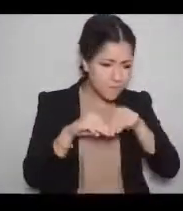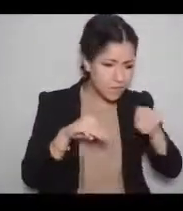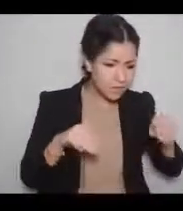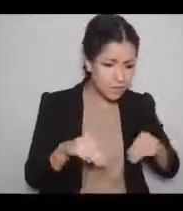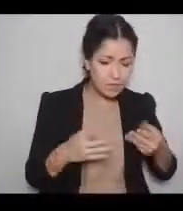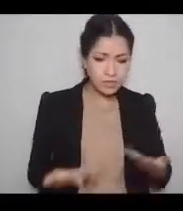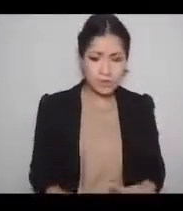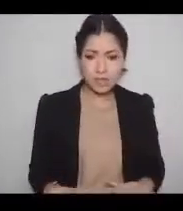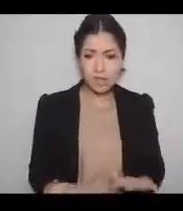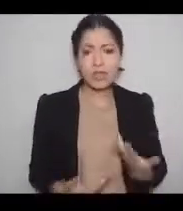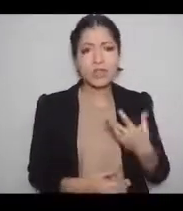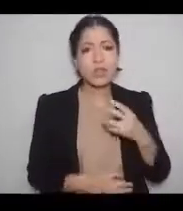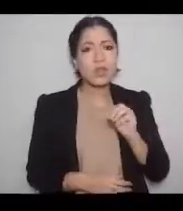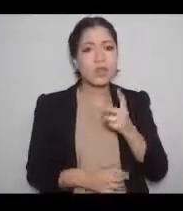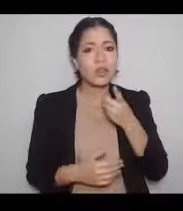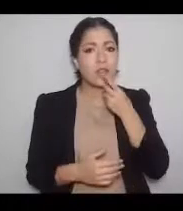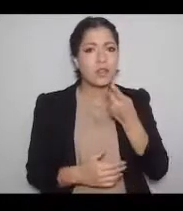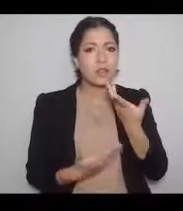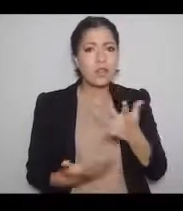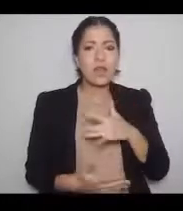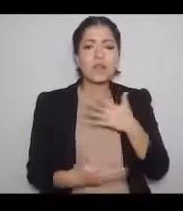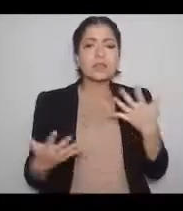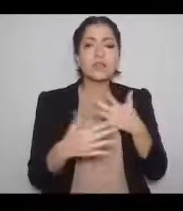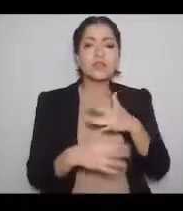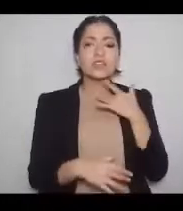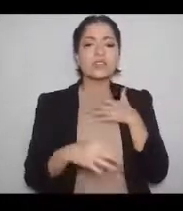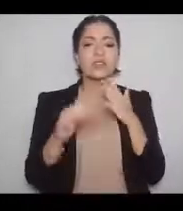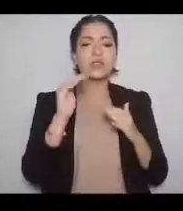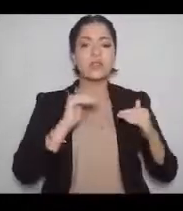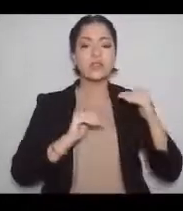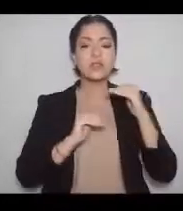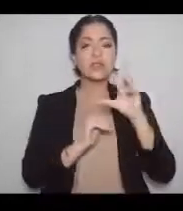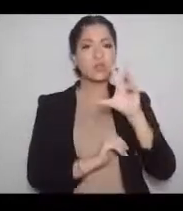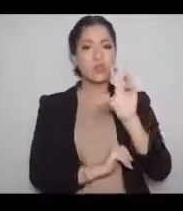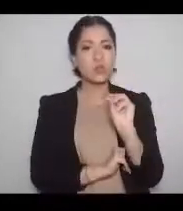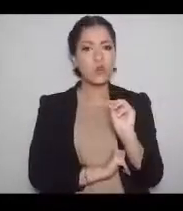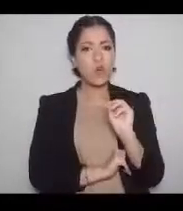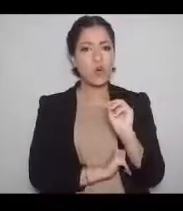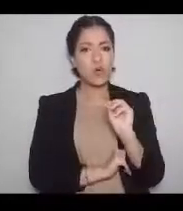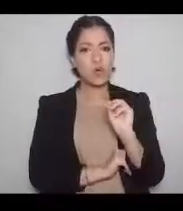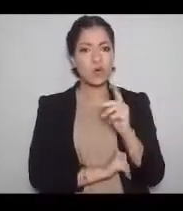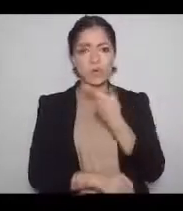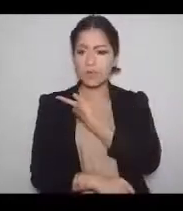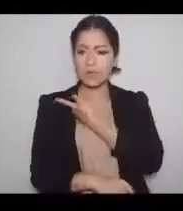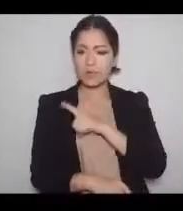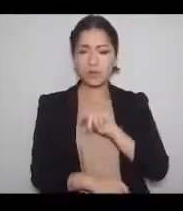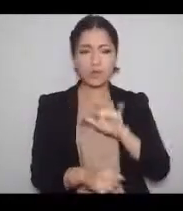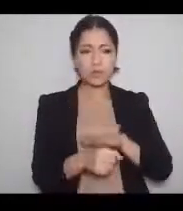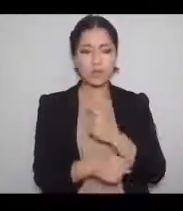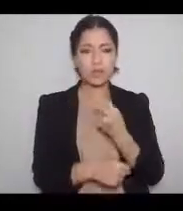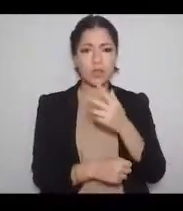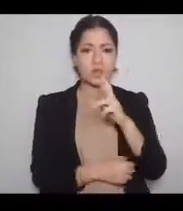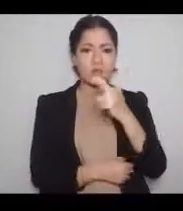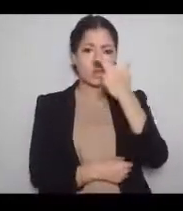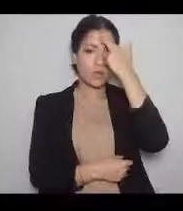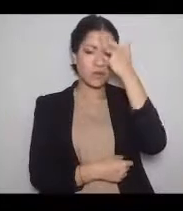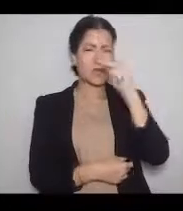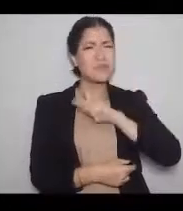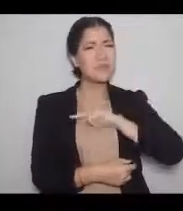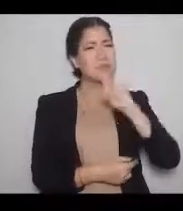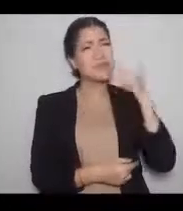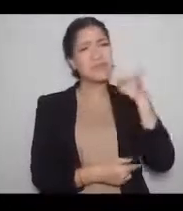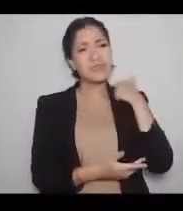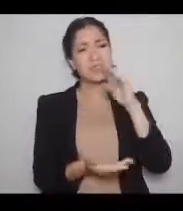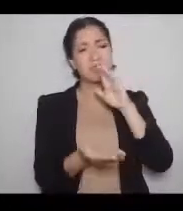hagas ese gesto de superioridad. Me choca esa boquita. ¡Me recuerdas a Simona!